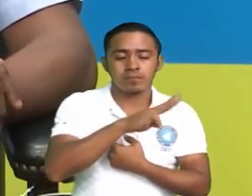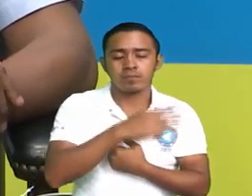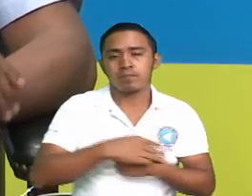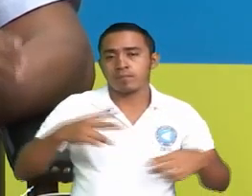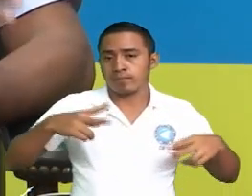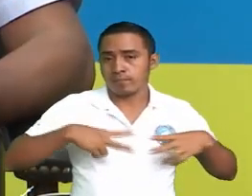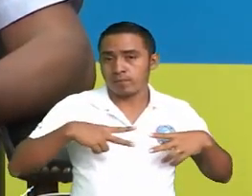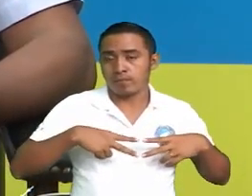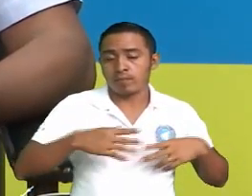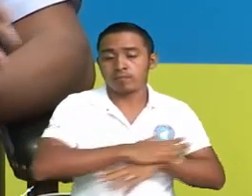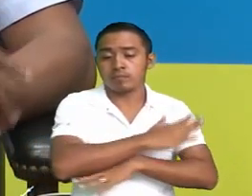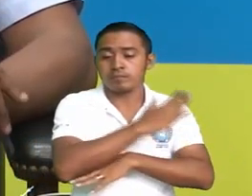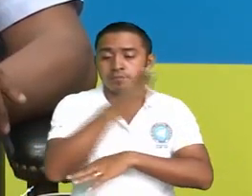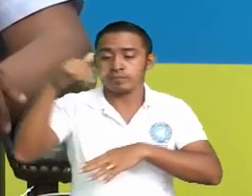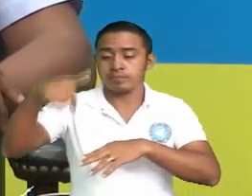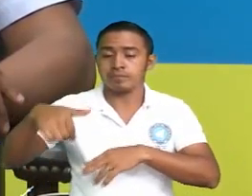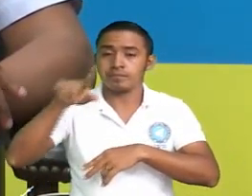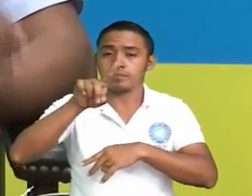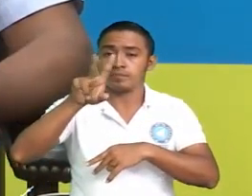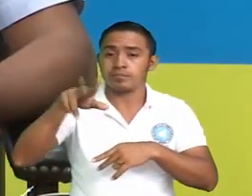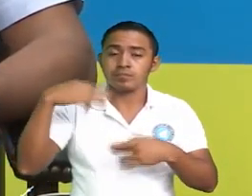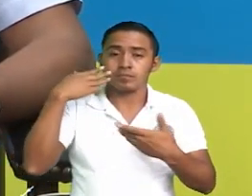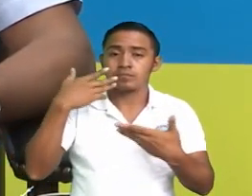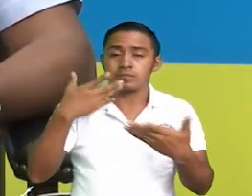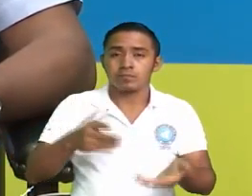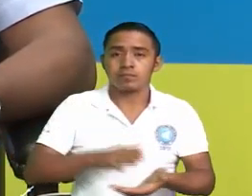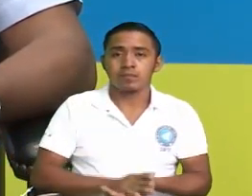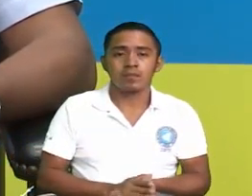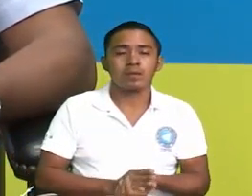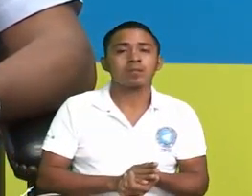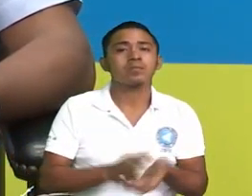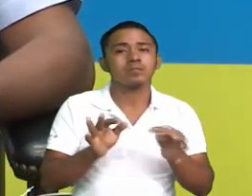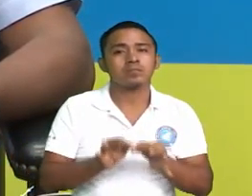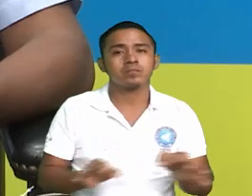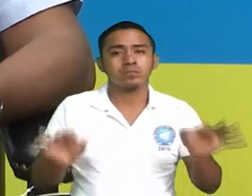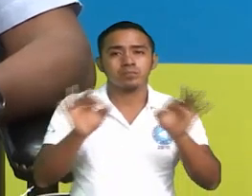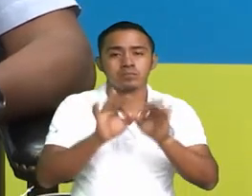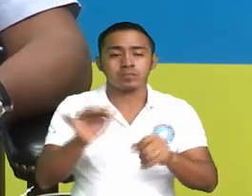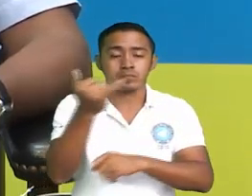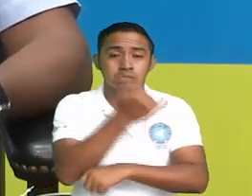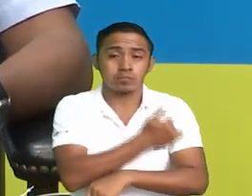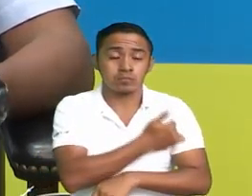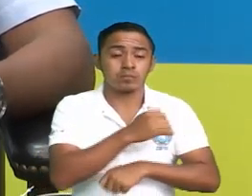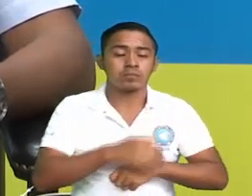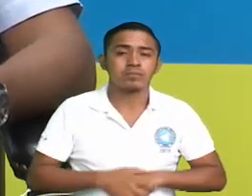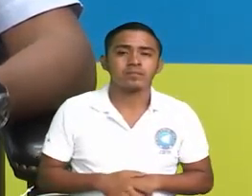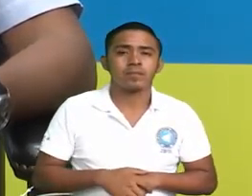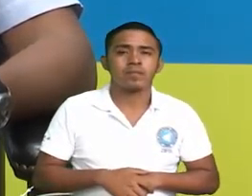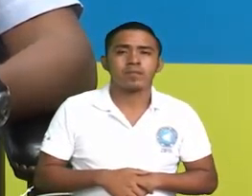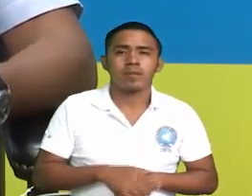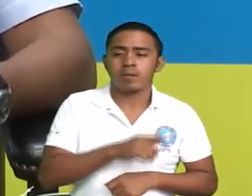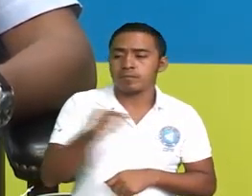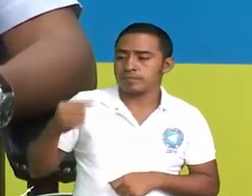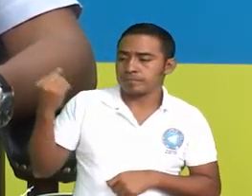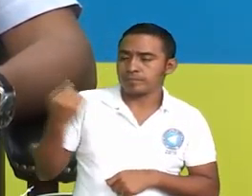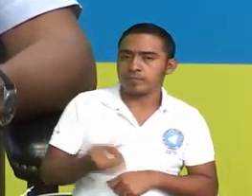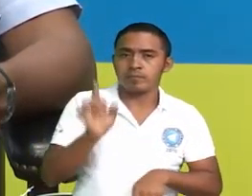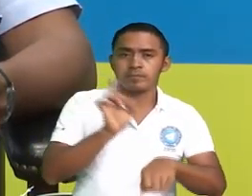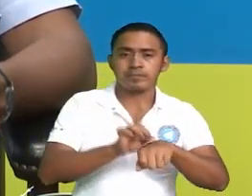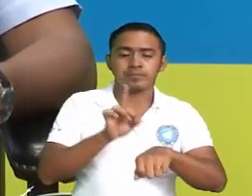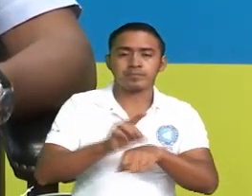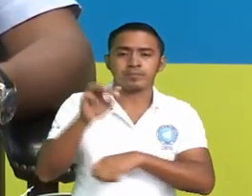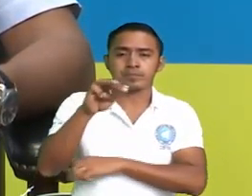abril y culmina este 12 de mayo, de la importancia de vacunarse. Para ello tenemos como invitada a la